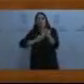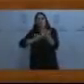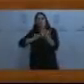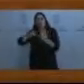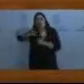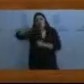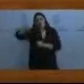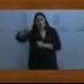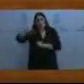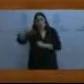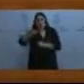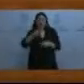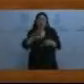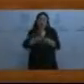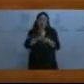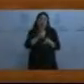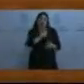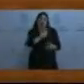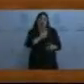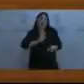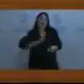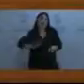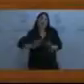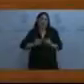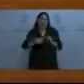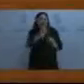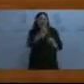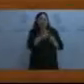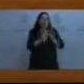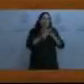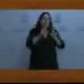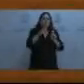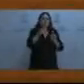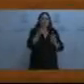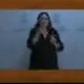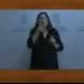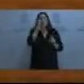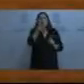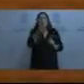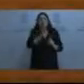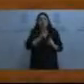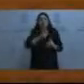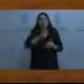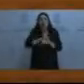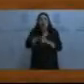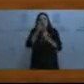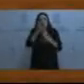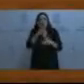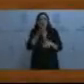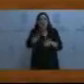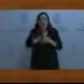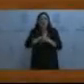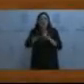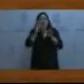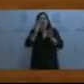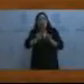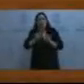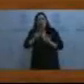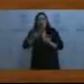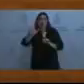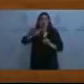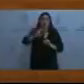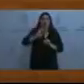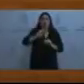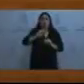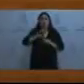sepa. Interinidad. Luego se queja de usted de que no tiene pediatras, de que no tiene médicos de atención primaria, ni en Llanes o en